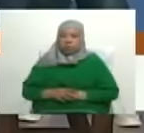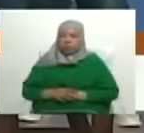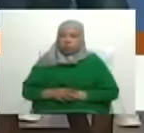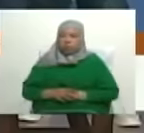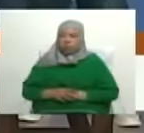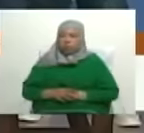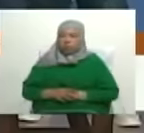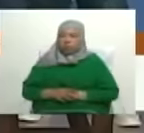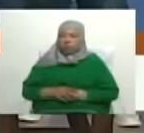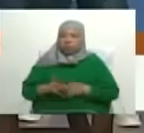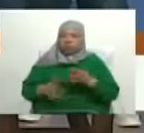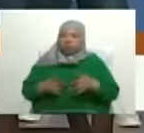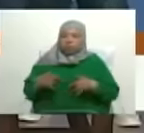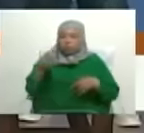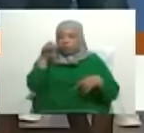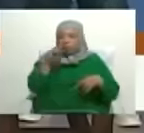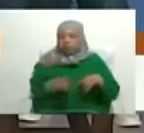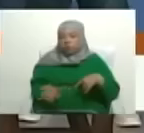Porque estos son